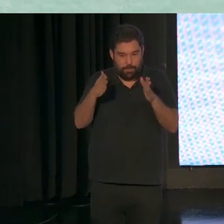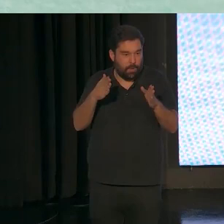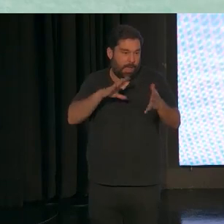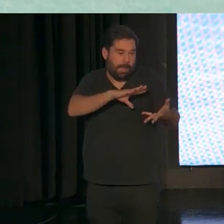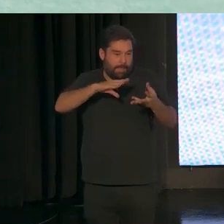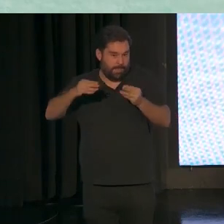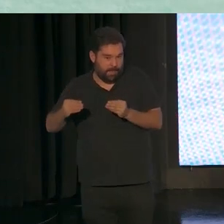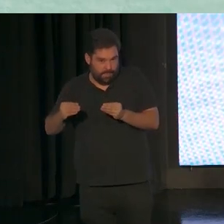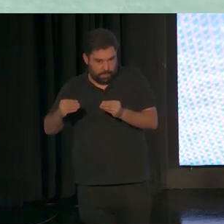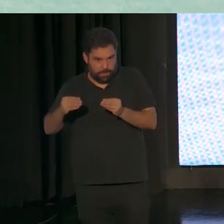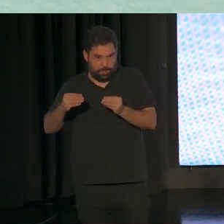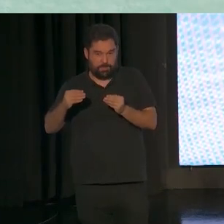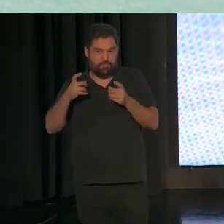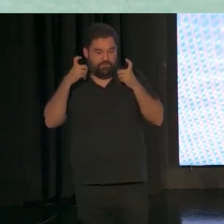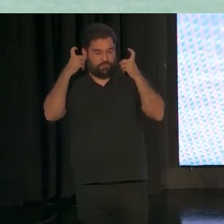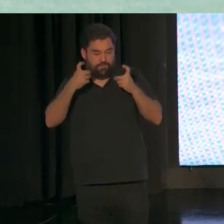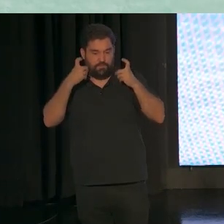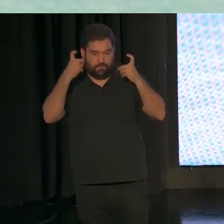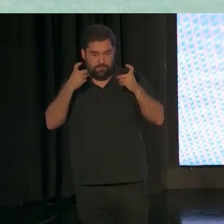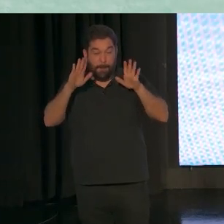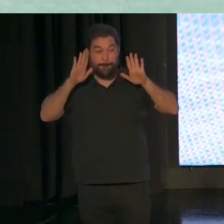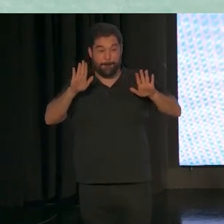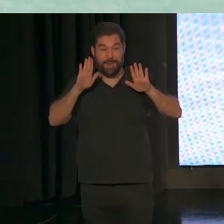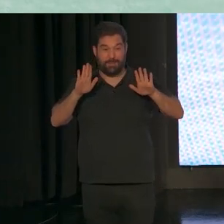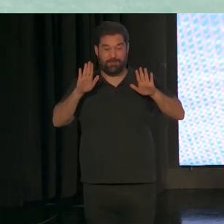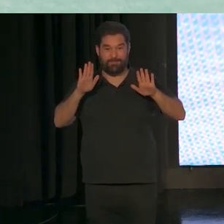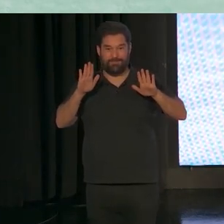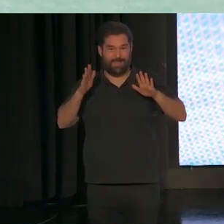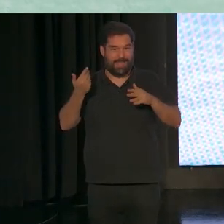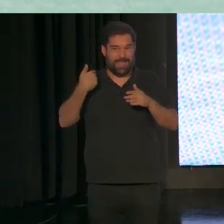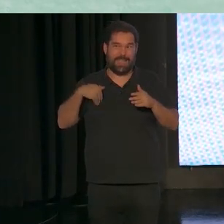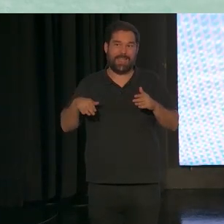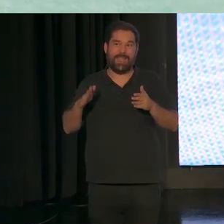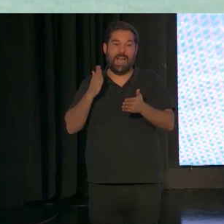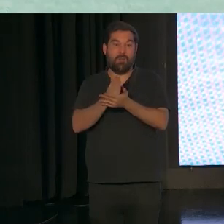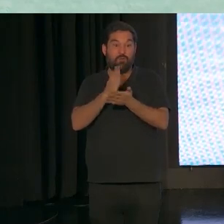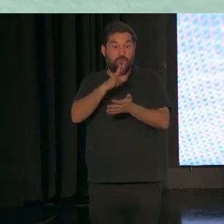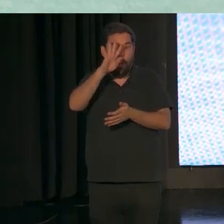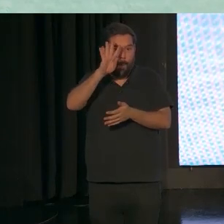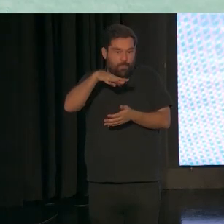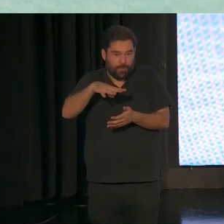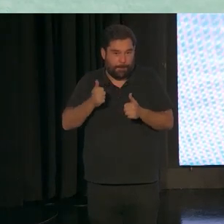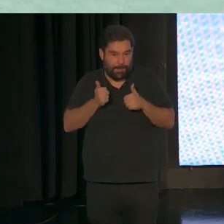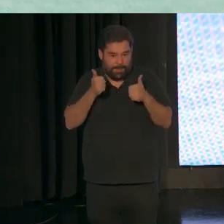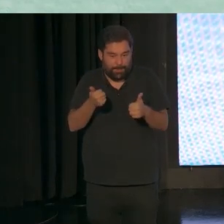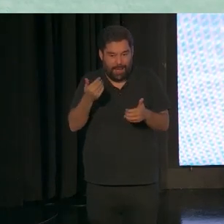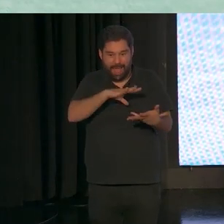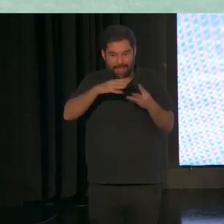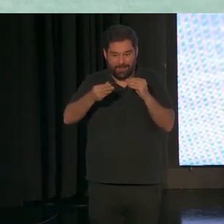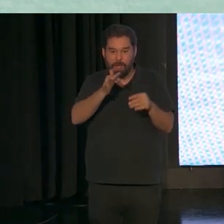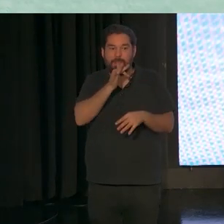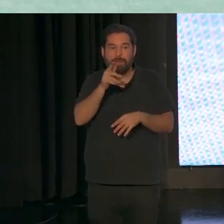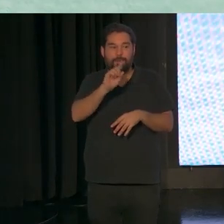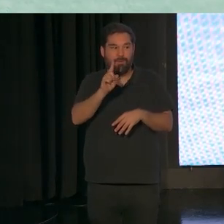pero que estamos a estas alturas de curso y que todavía no está adaptado o que estamos en